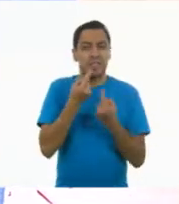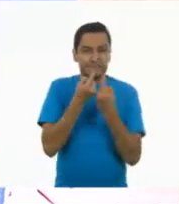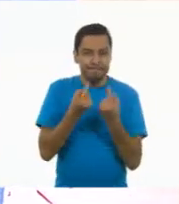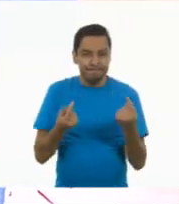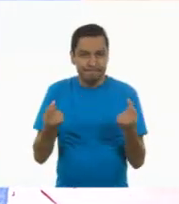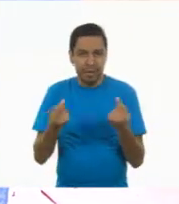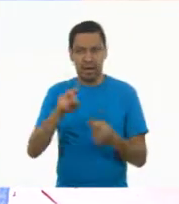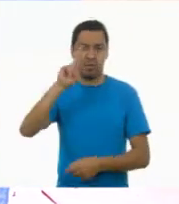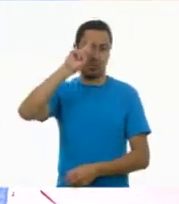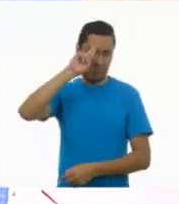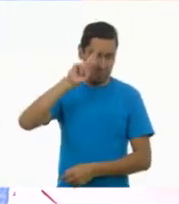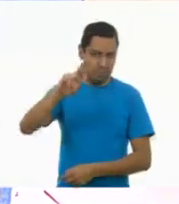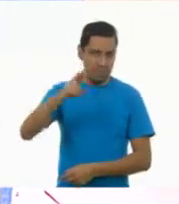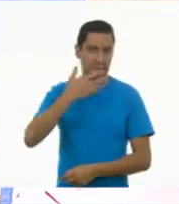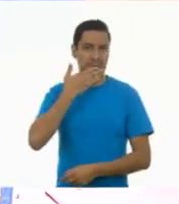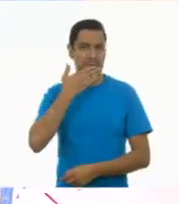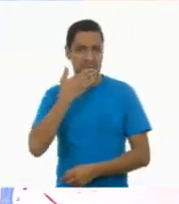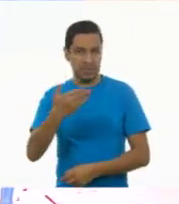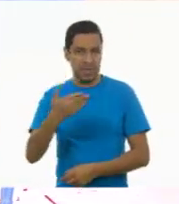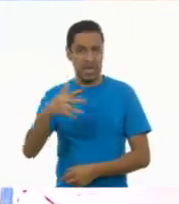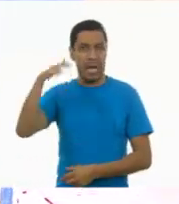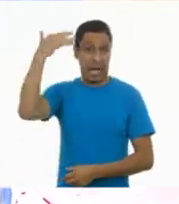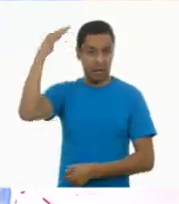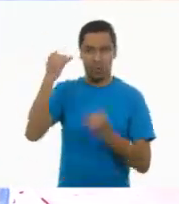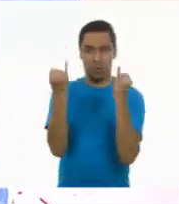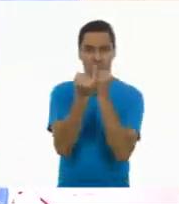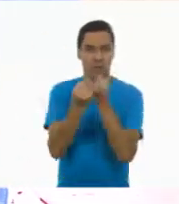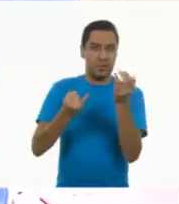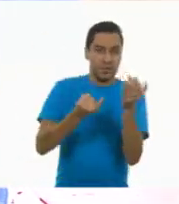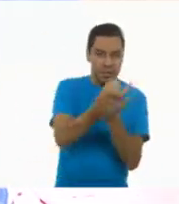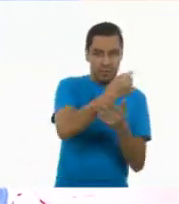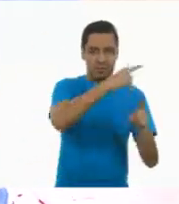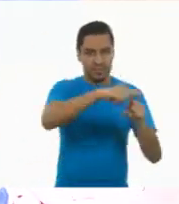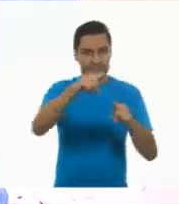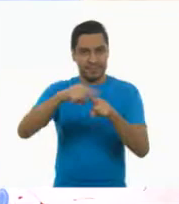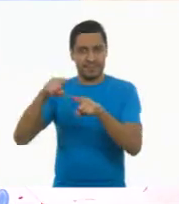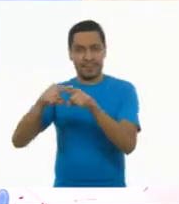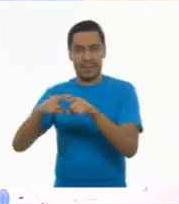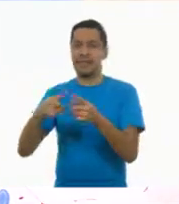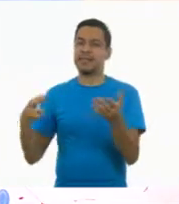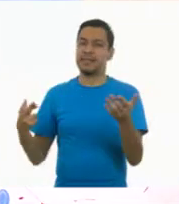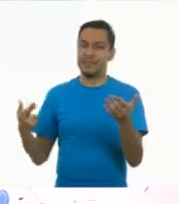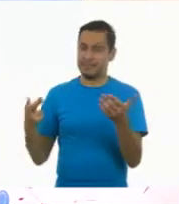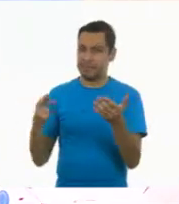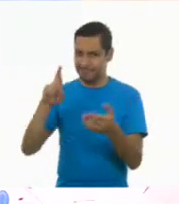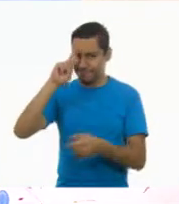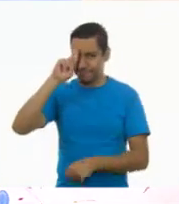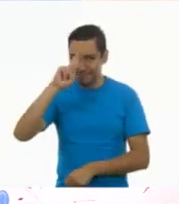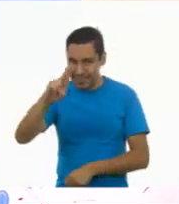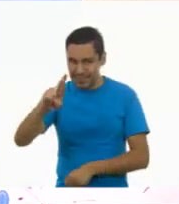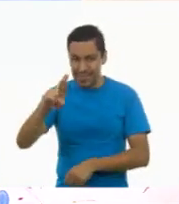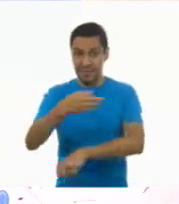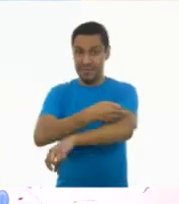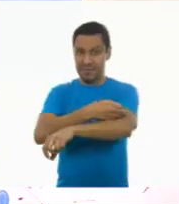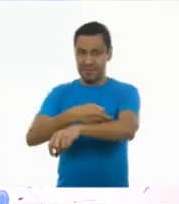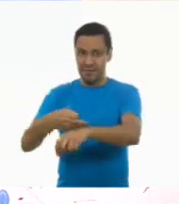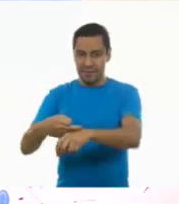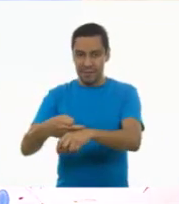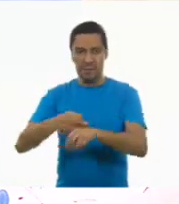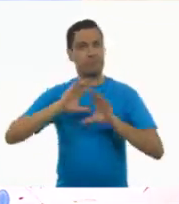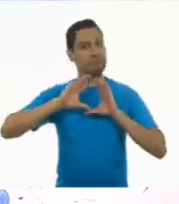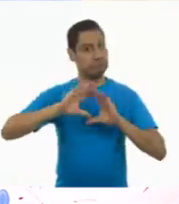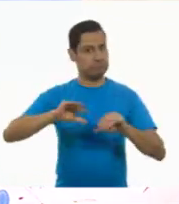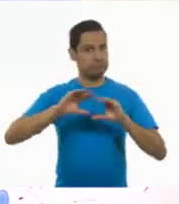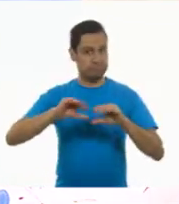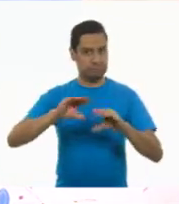merecen el mismo respeto que las que toman los adultos, porque es importante que en la familia se oriente a niñas